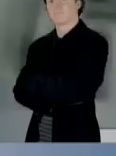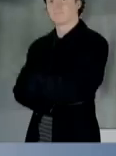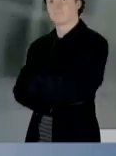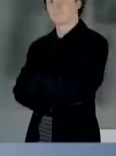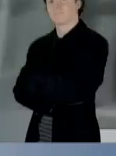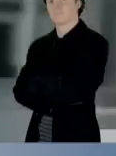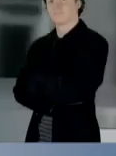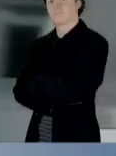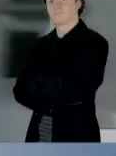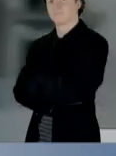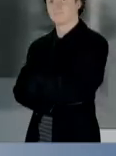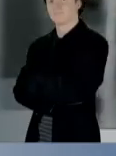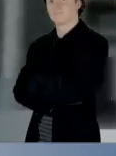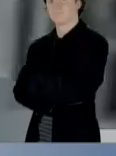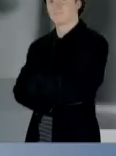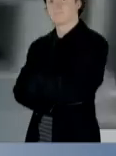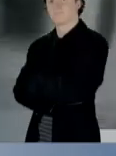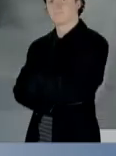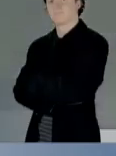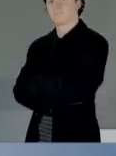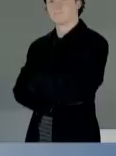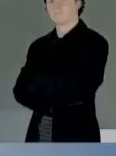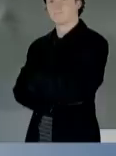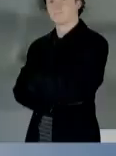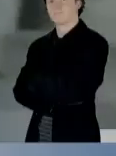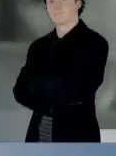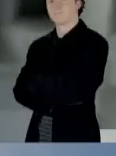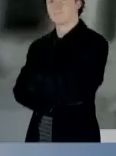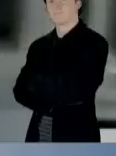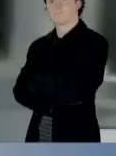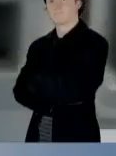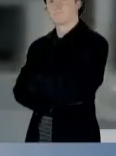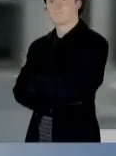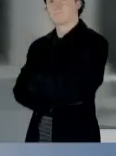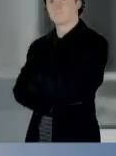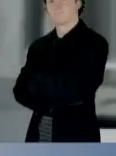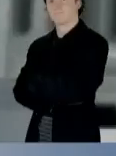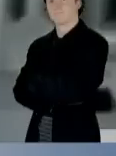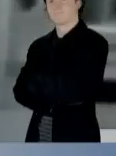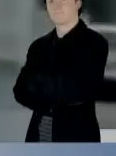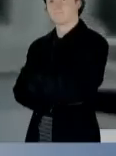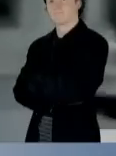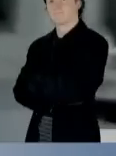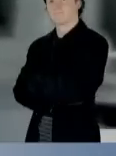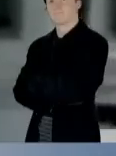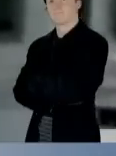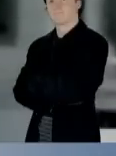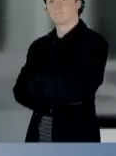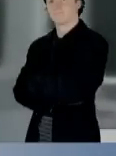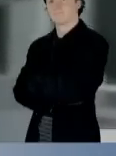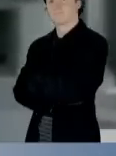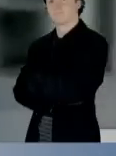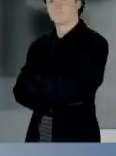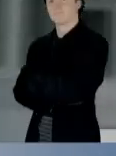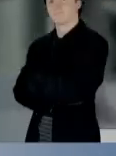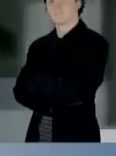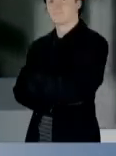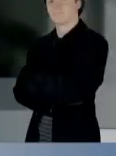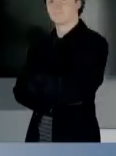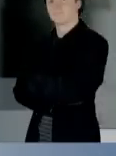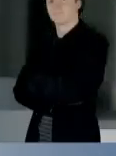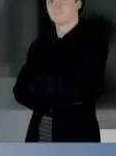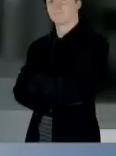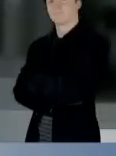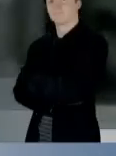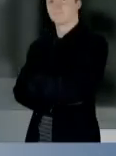las causas del golpe son temas yo creo que muy muy debatible El golpe no es justificable pero yo creo que es para que no sea